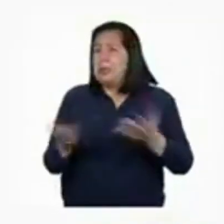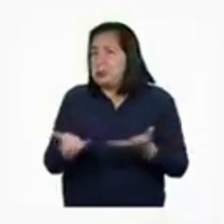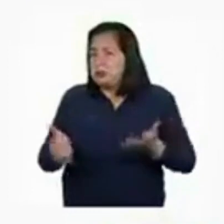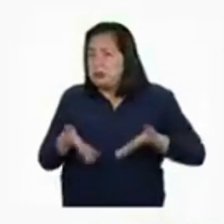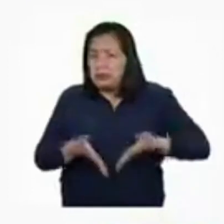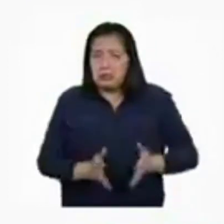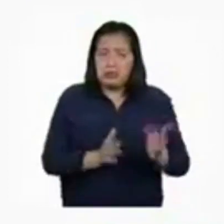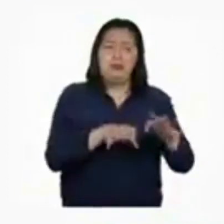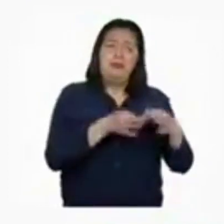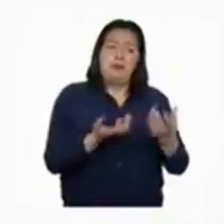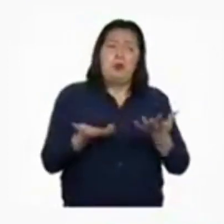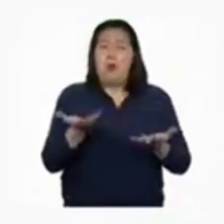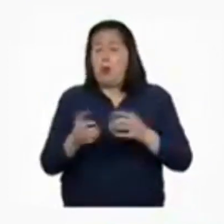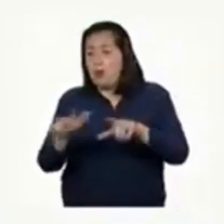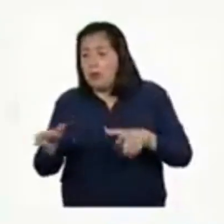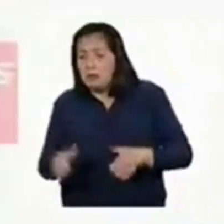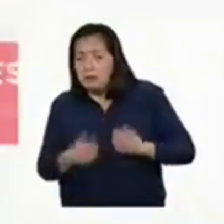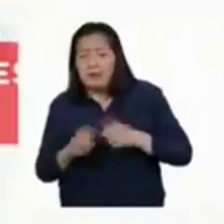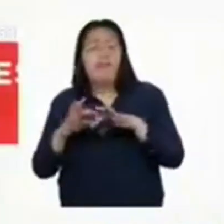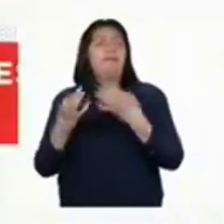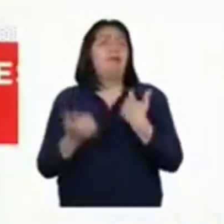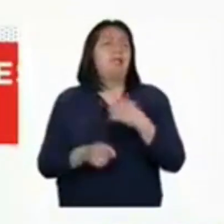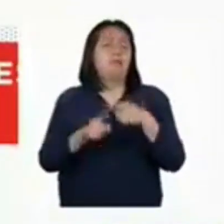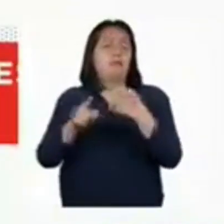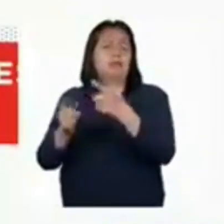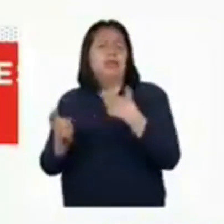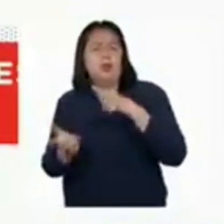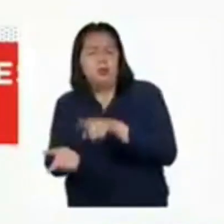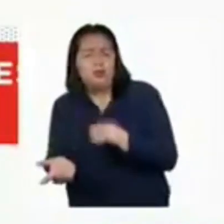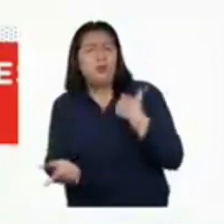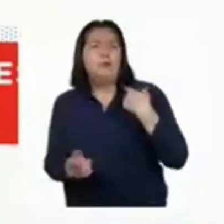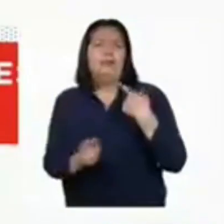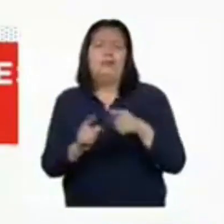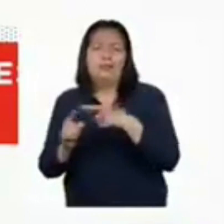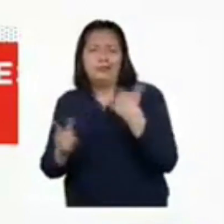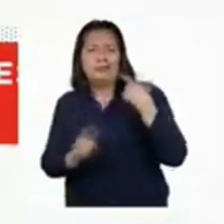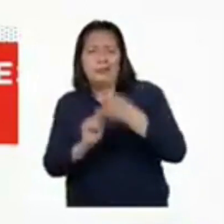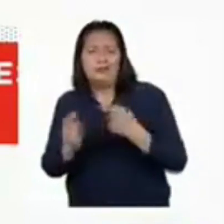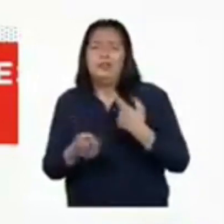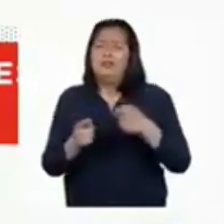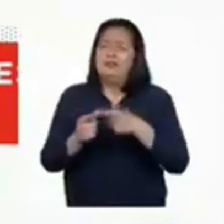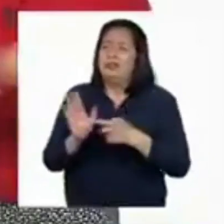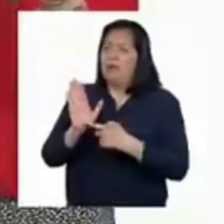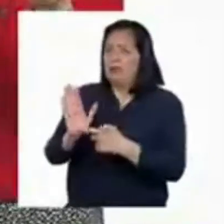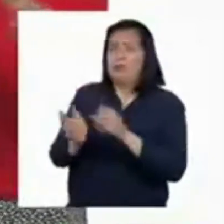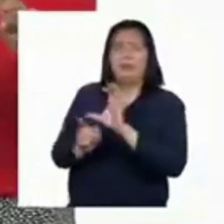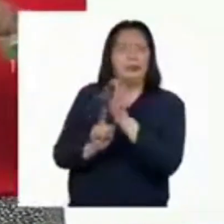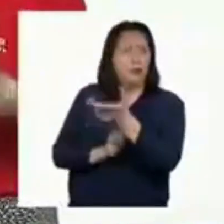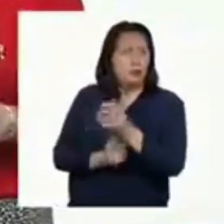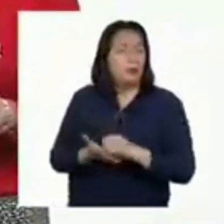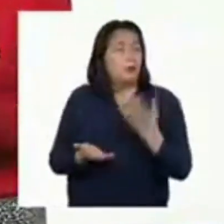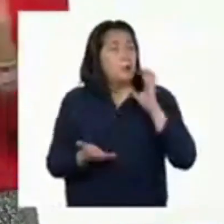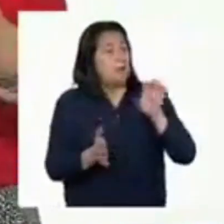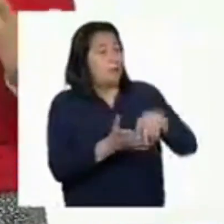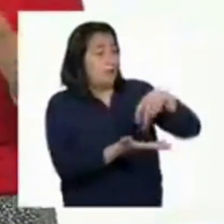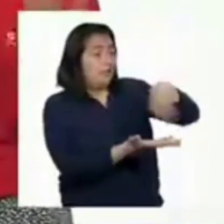o aquellos en los que han vivido, nuestros familiares tienen diferentes costumbres, diferentes tradiciones y manifestaciones culturales. Como es el caso